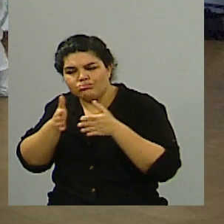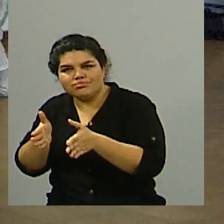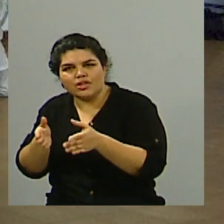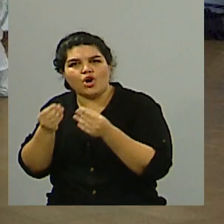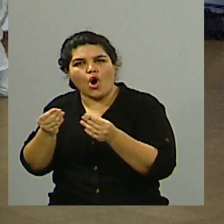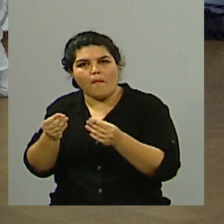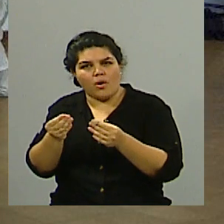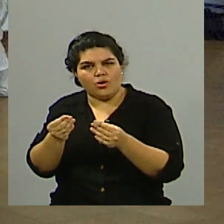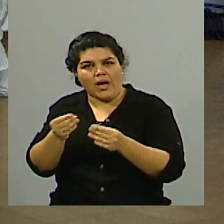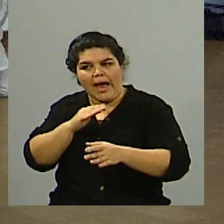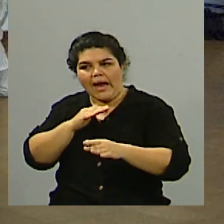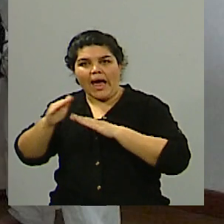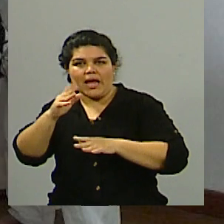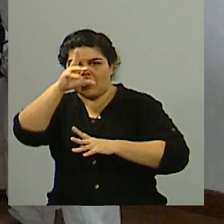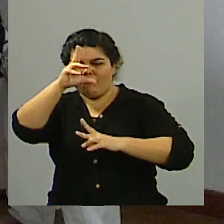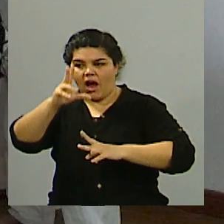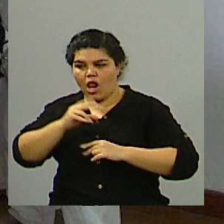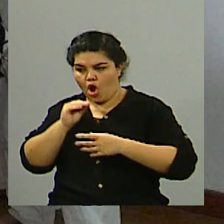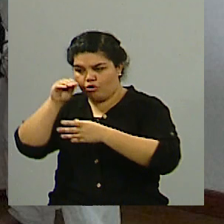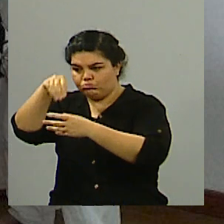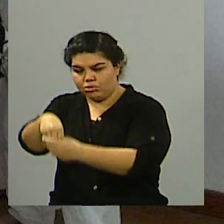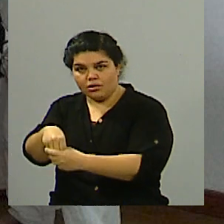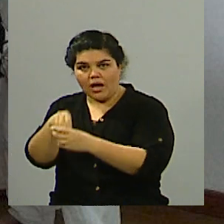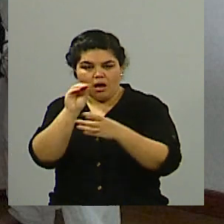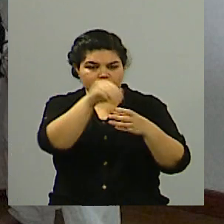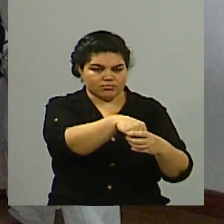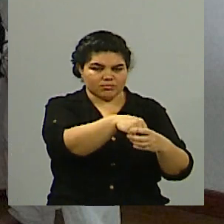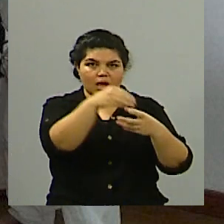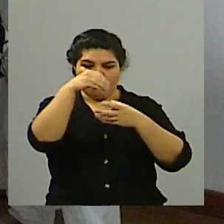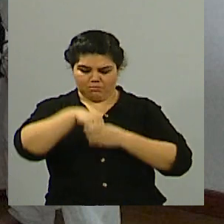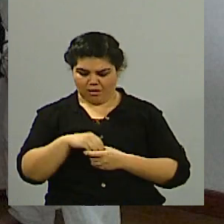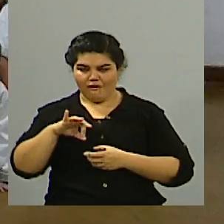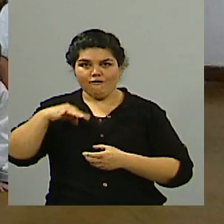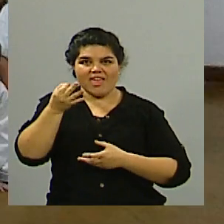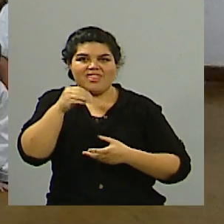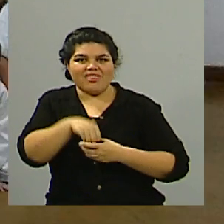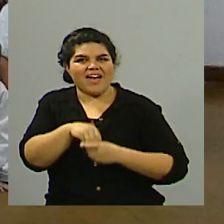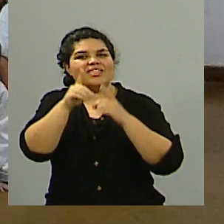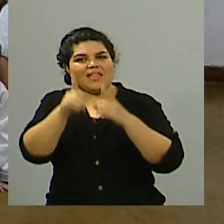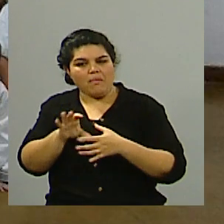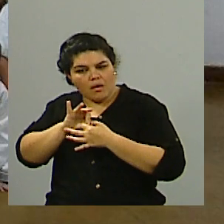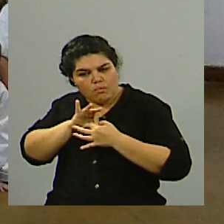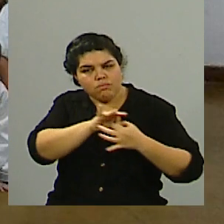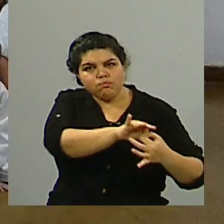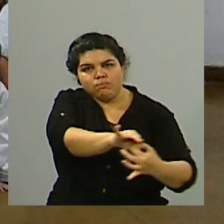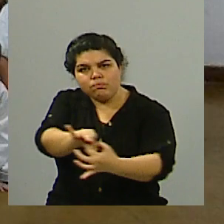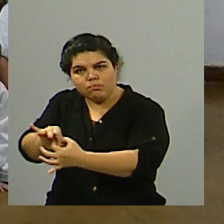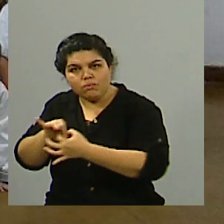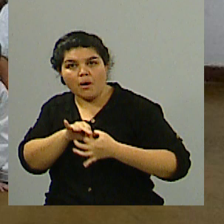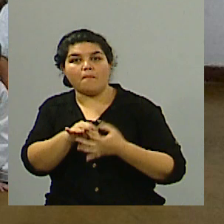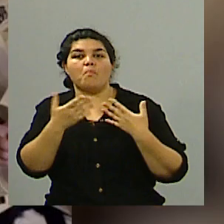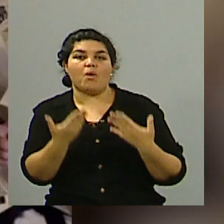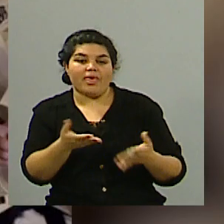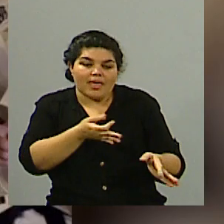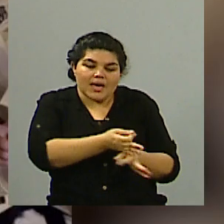no es solamente el tema técnico, sino también es cómo promover la disciplina y generar esta formación en valores también